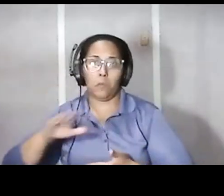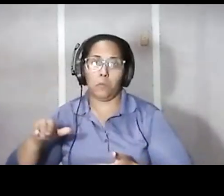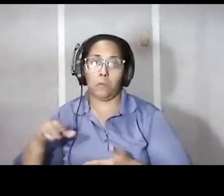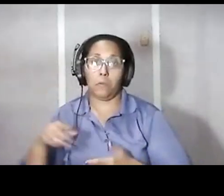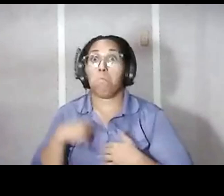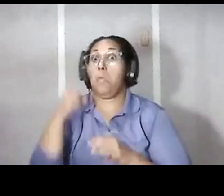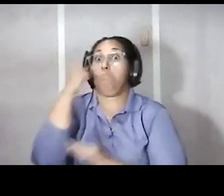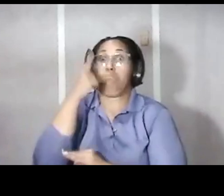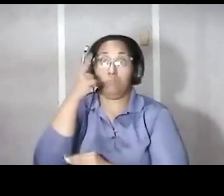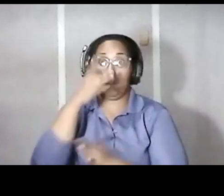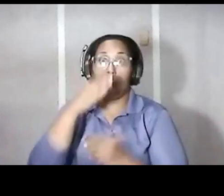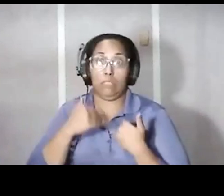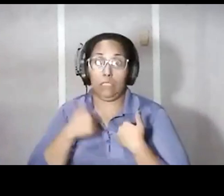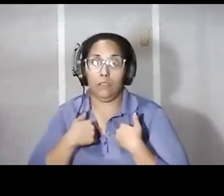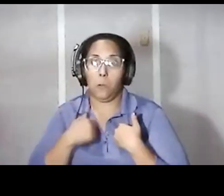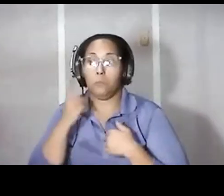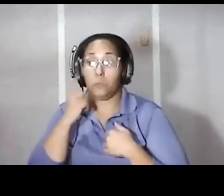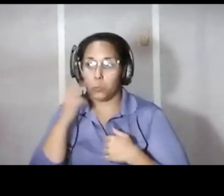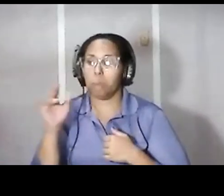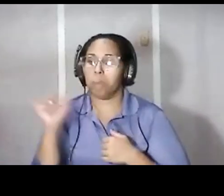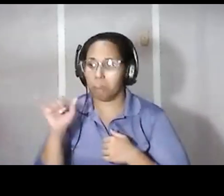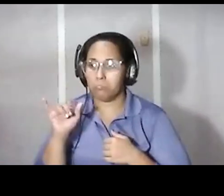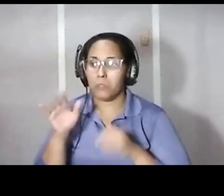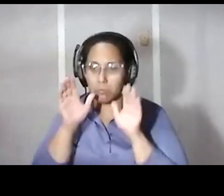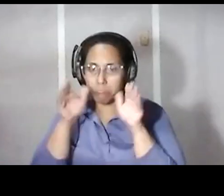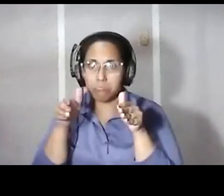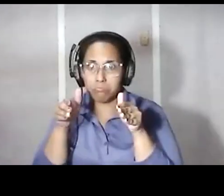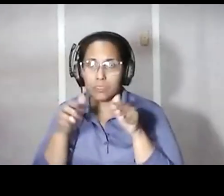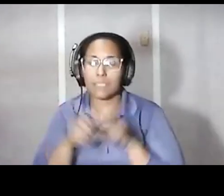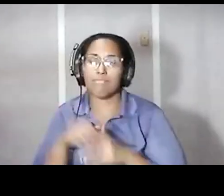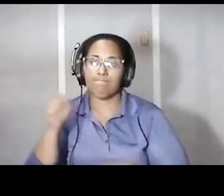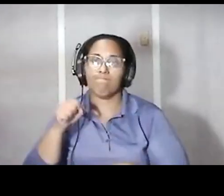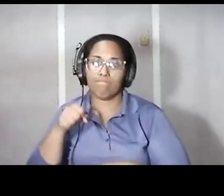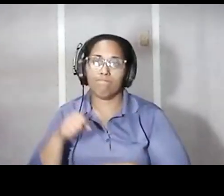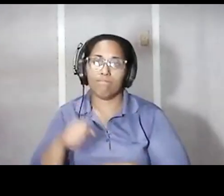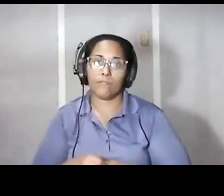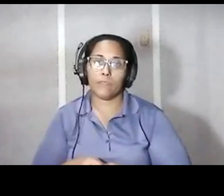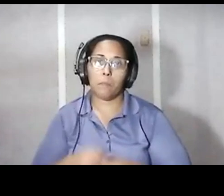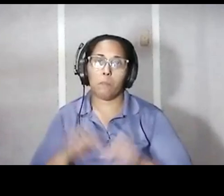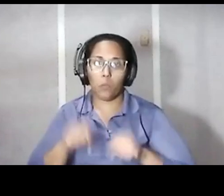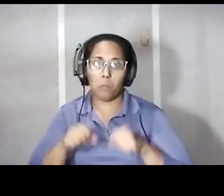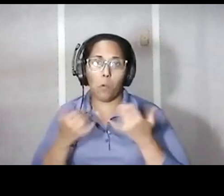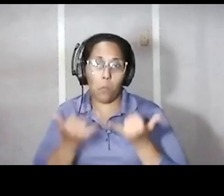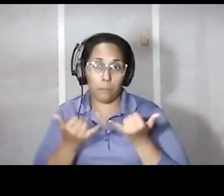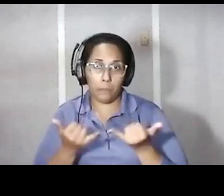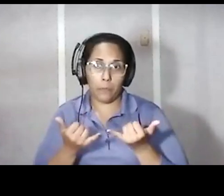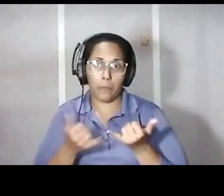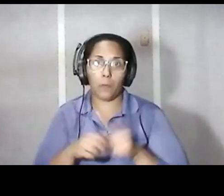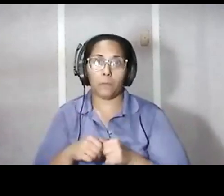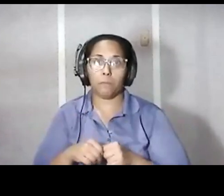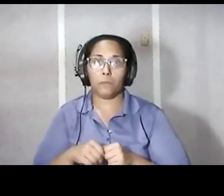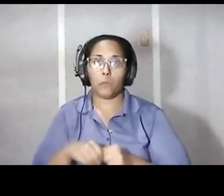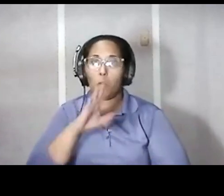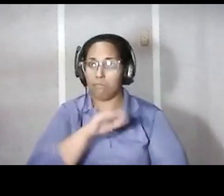creo que ahora creo yo, porque yo lo sigo también, yo creo que ahora se están viendo más los casos que tienen que ver